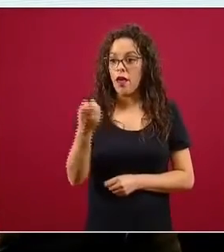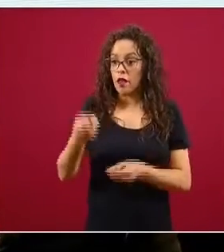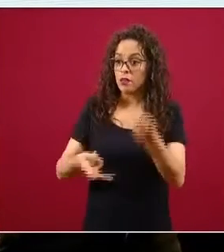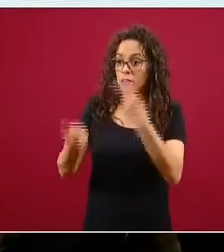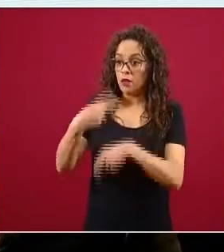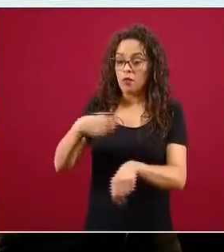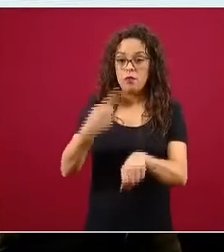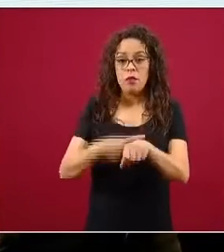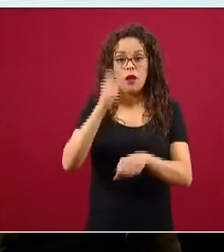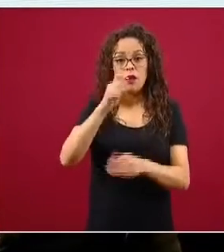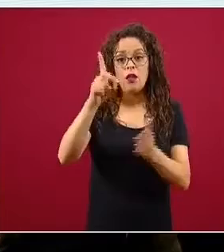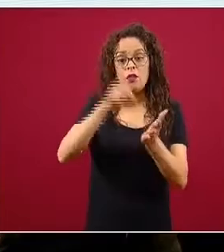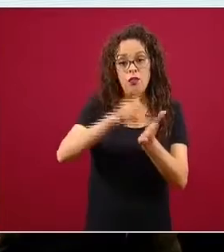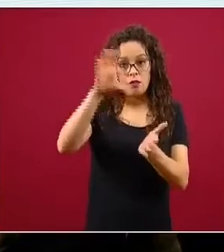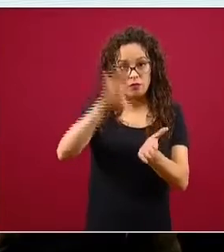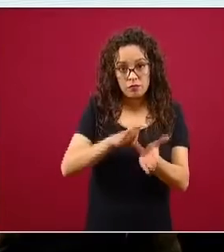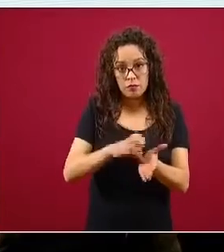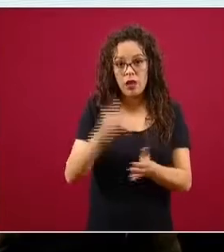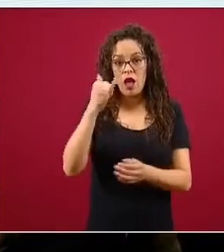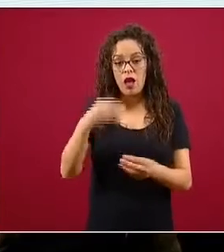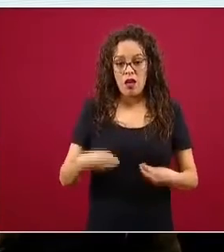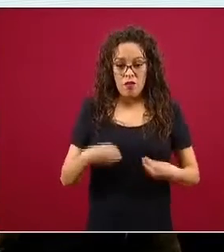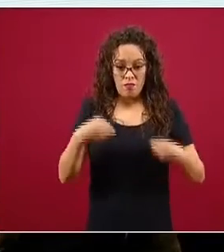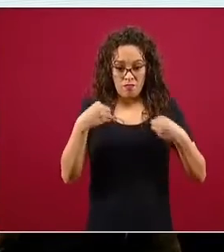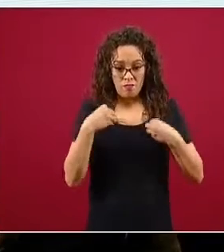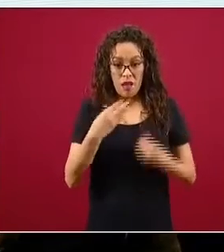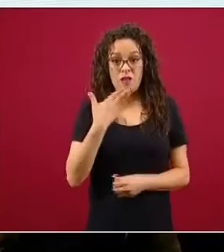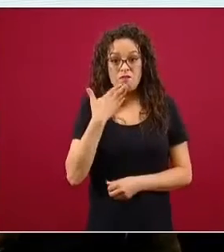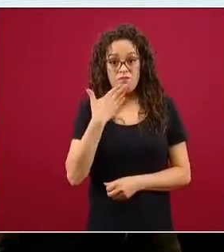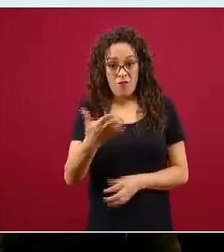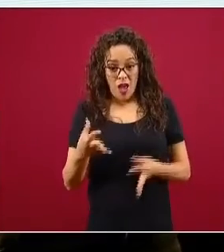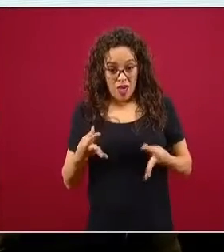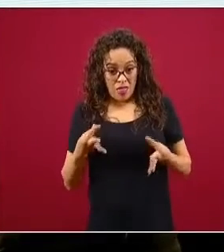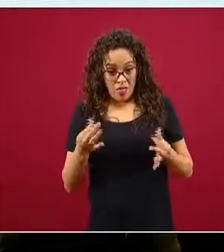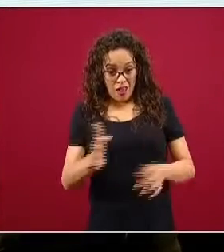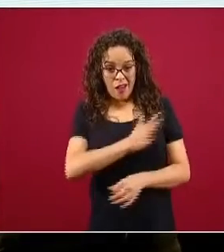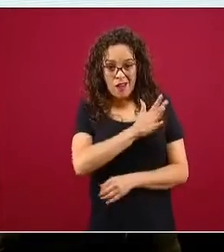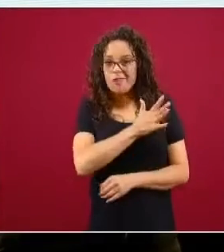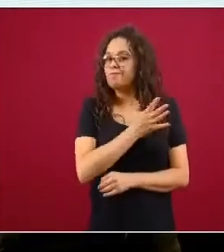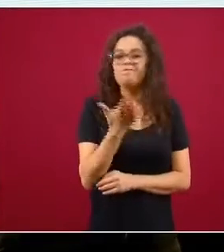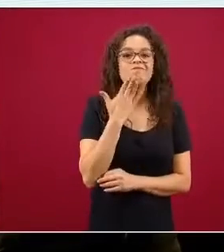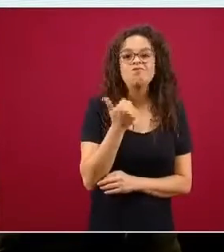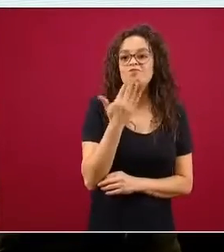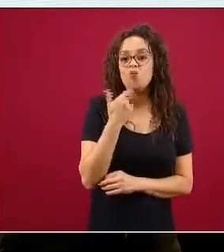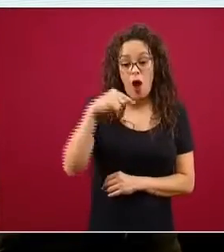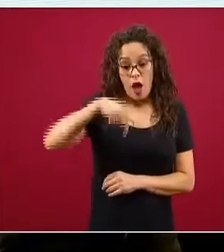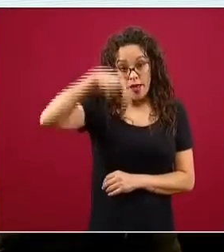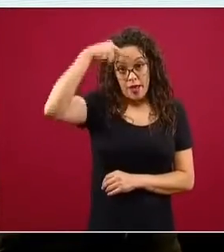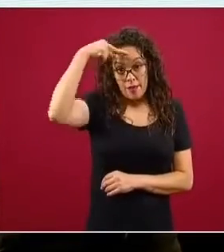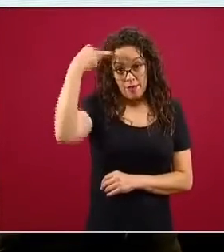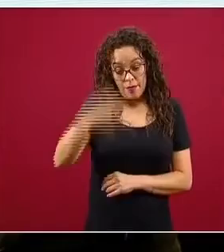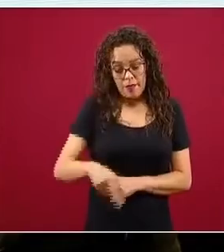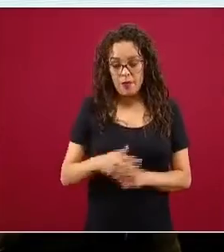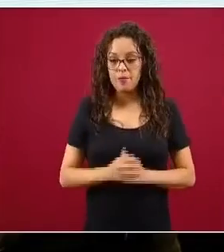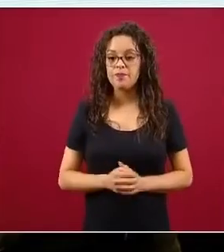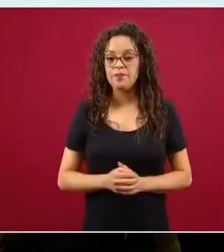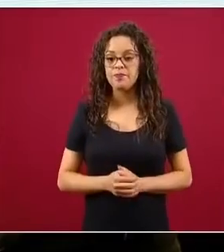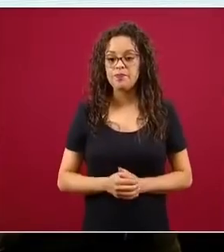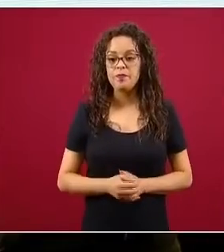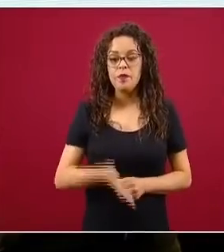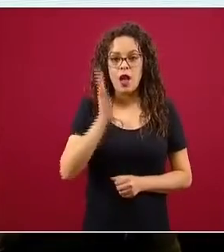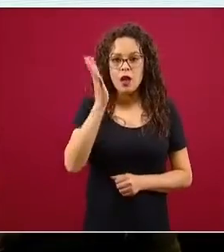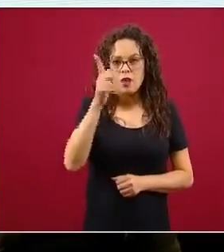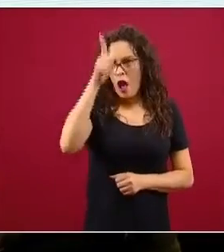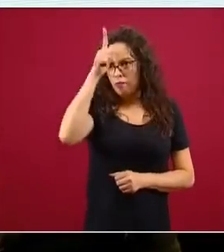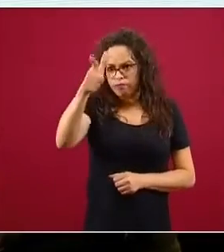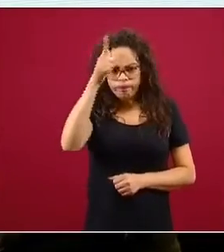un deterioro importante de calidad de vida en México. Voy a empezar con algunas de los hallazgos que se han presentado ya en